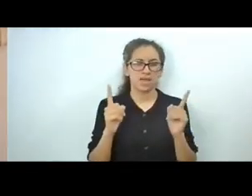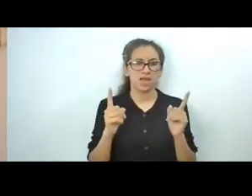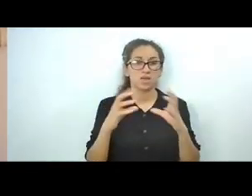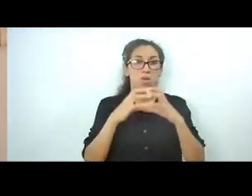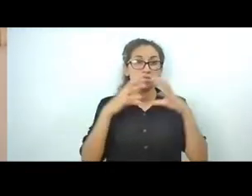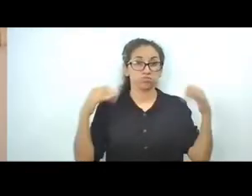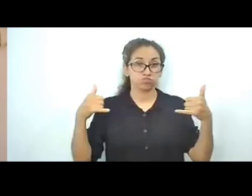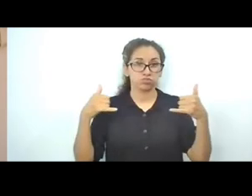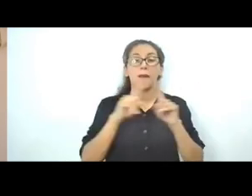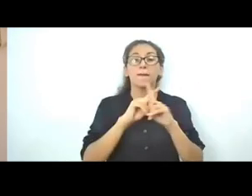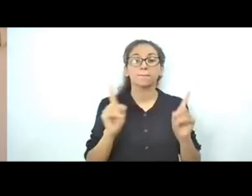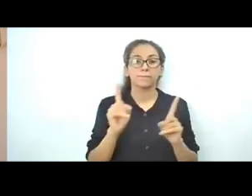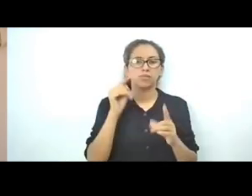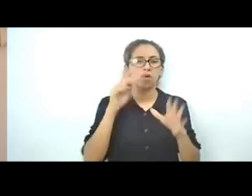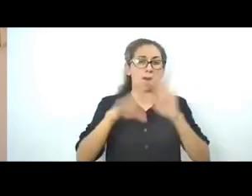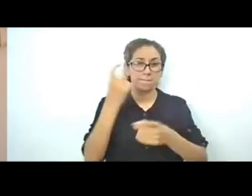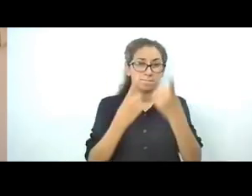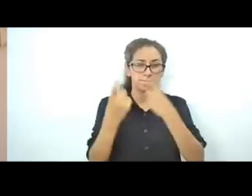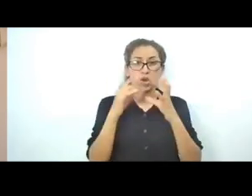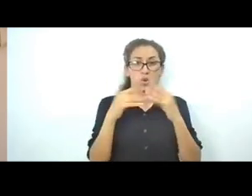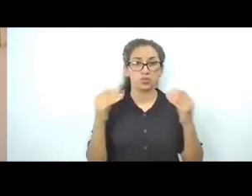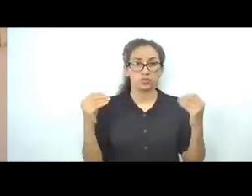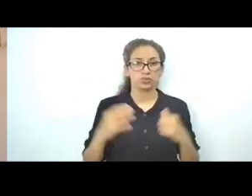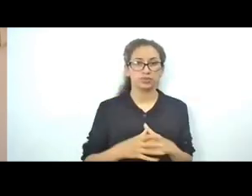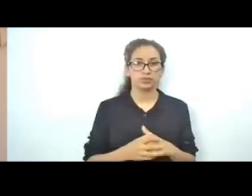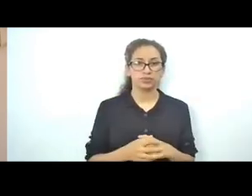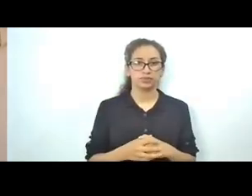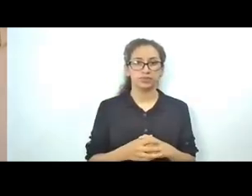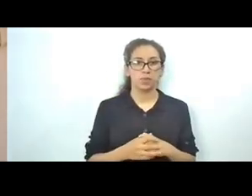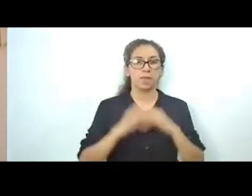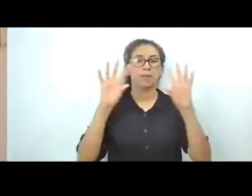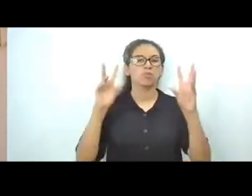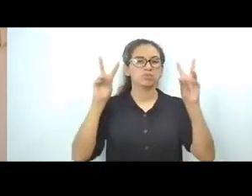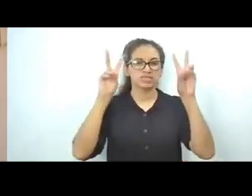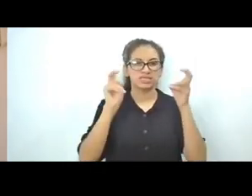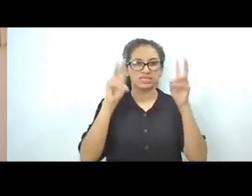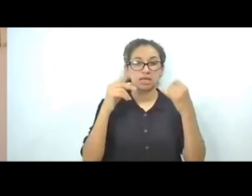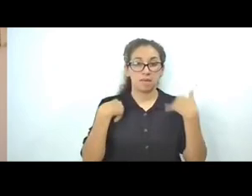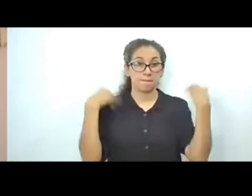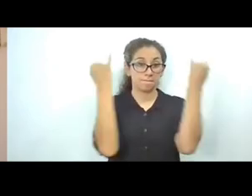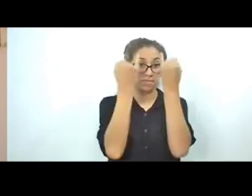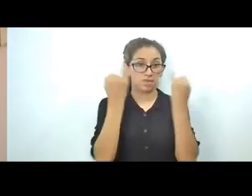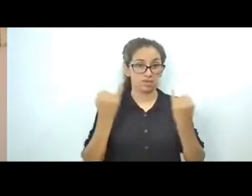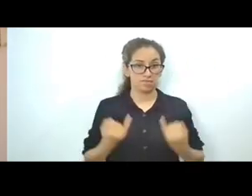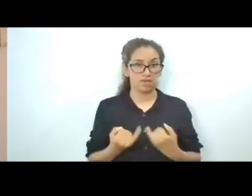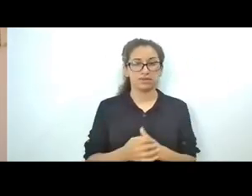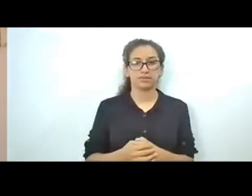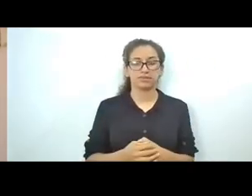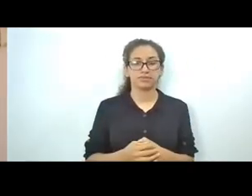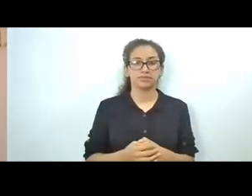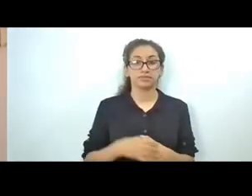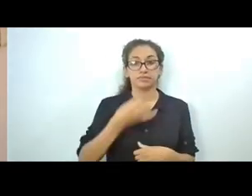que es común en el consultorio eh, por el tema de autoimagen, ¿no? Que estamos señalando. Entonces, en